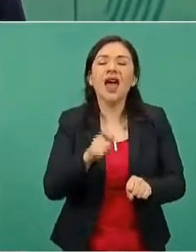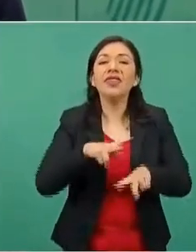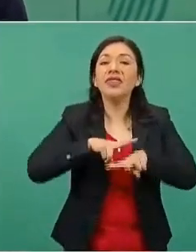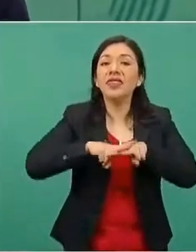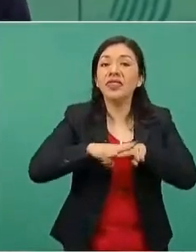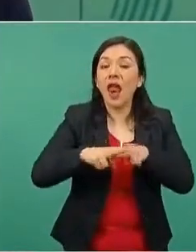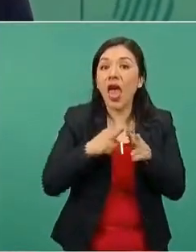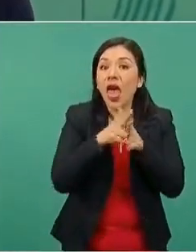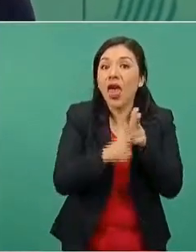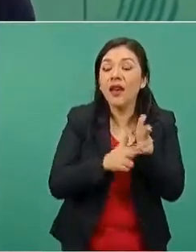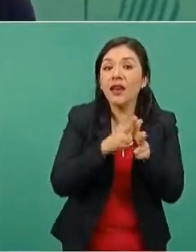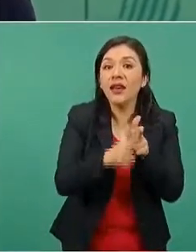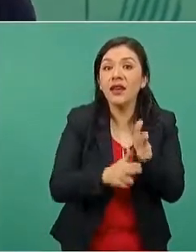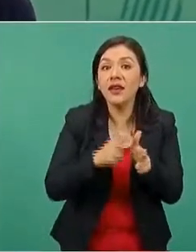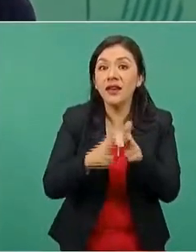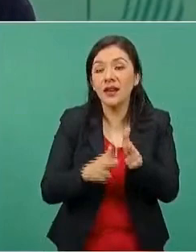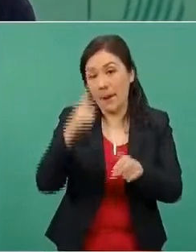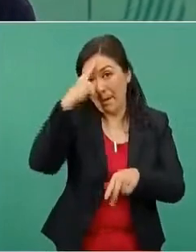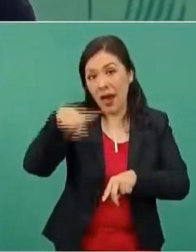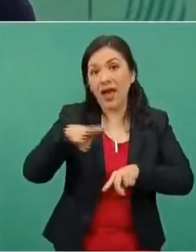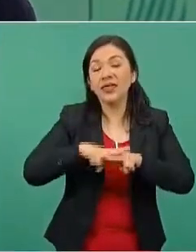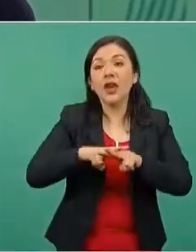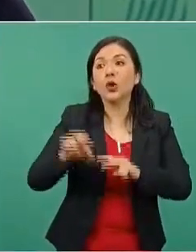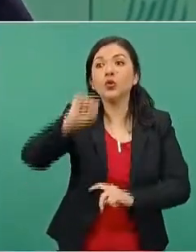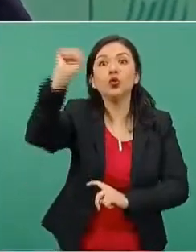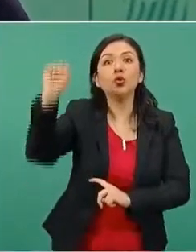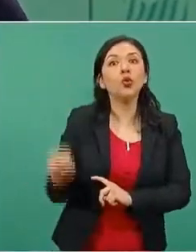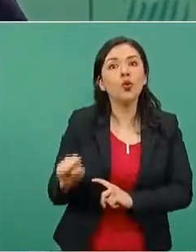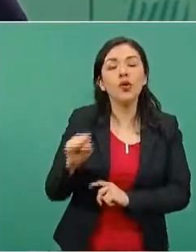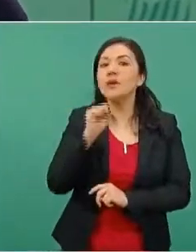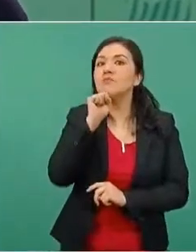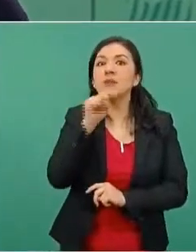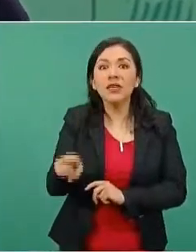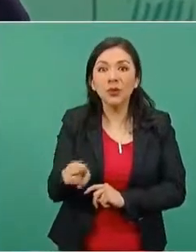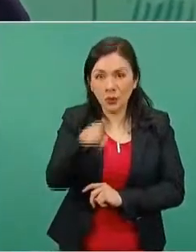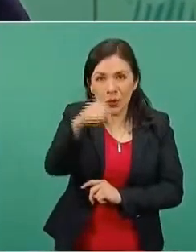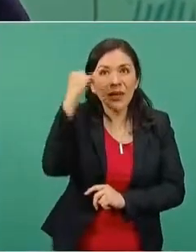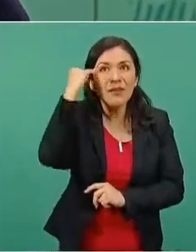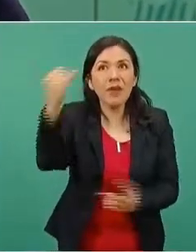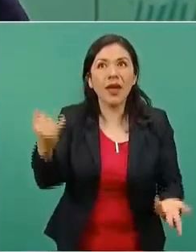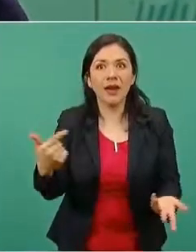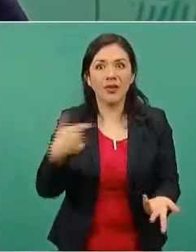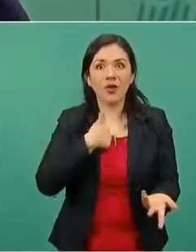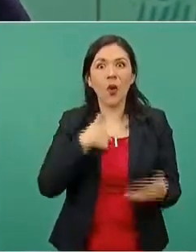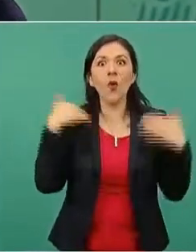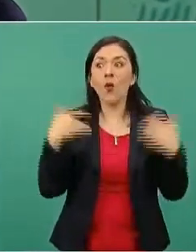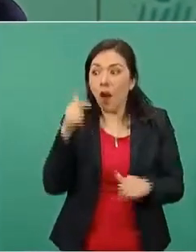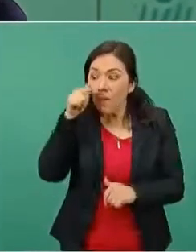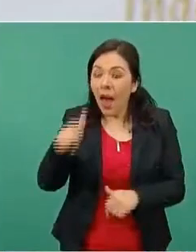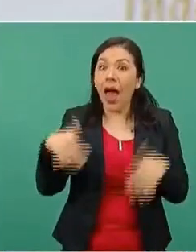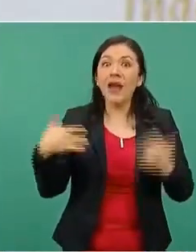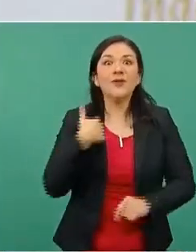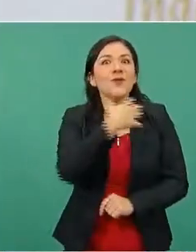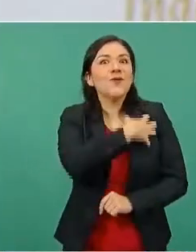férreas del tren del sureste. Imagínense cómo me puse de contento,